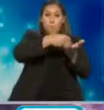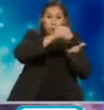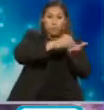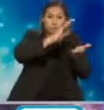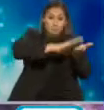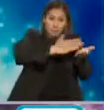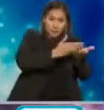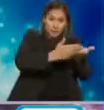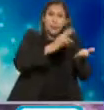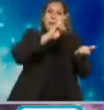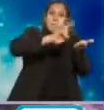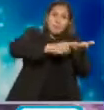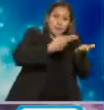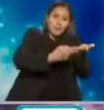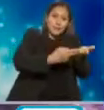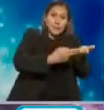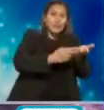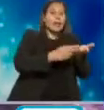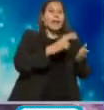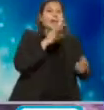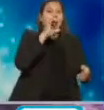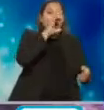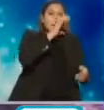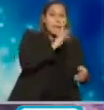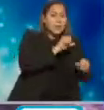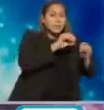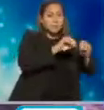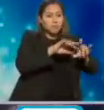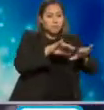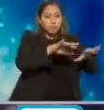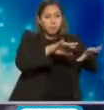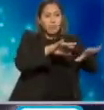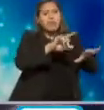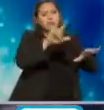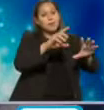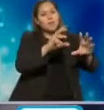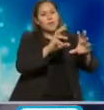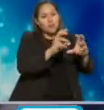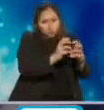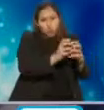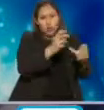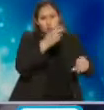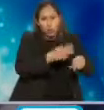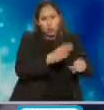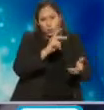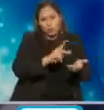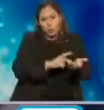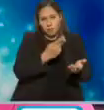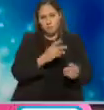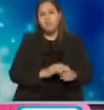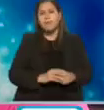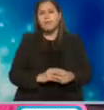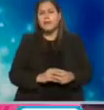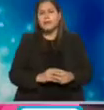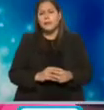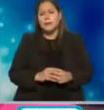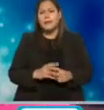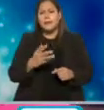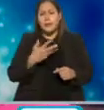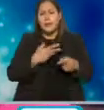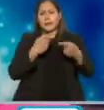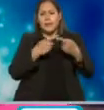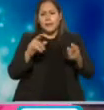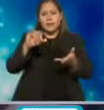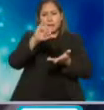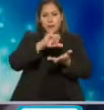mantequilla y la calentamos se va a hacer líquida, pero eso es temporalmente, inmediatamente se hace sólido. Oye, Alicia, existen muchísimos y diferentes tipos de